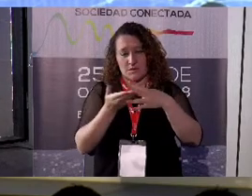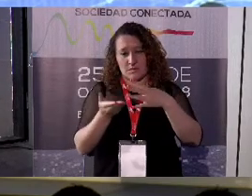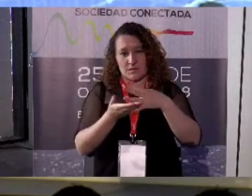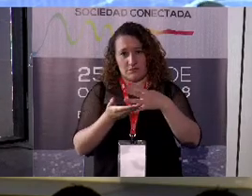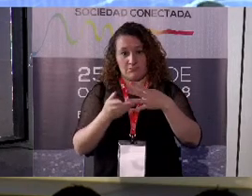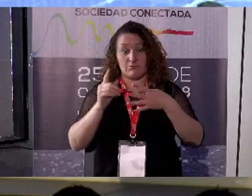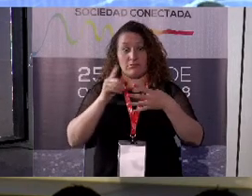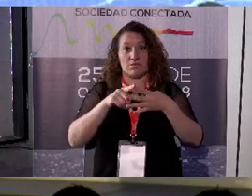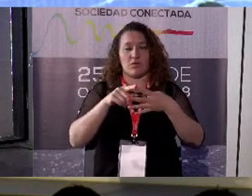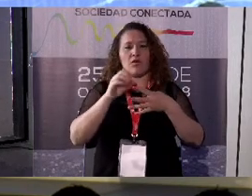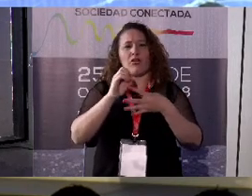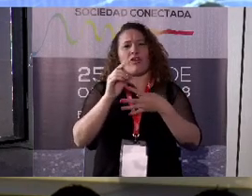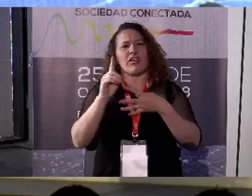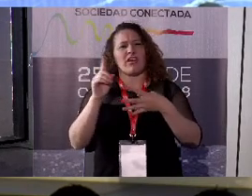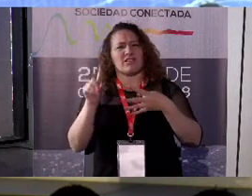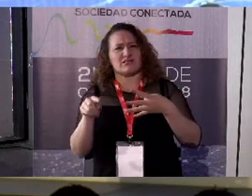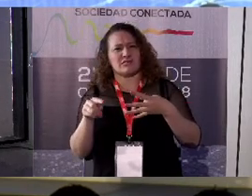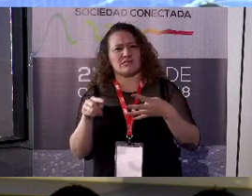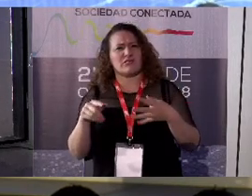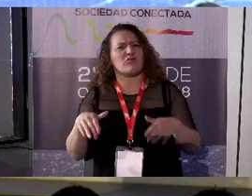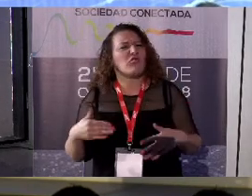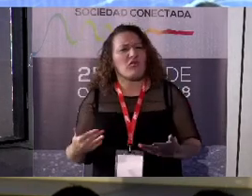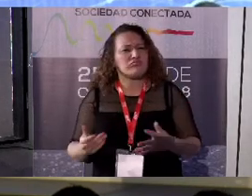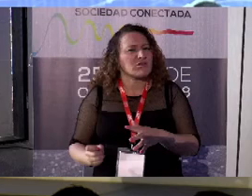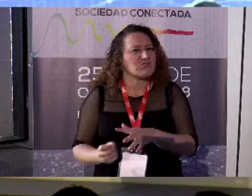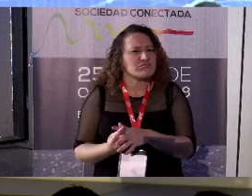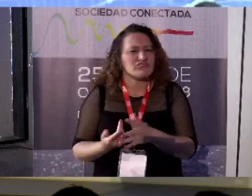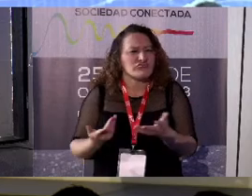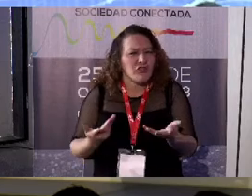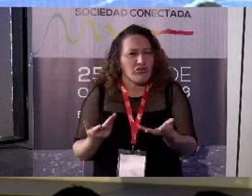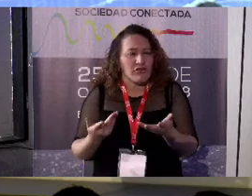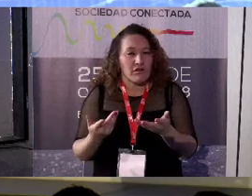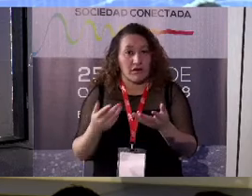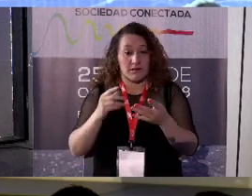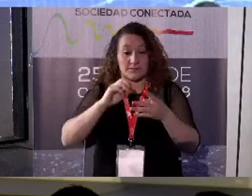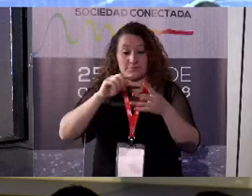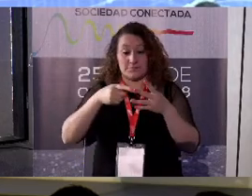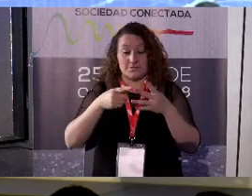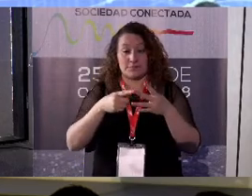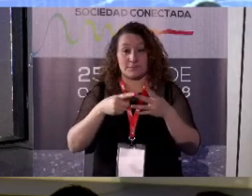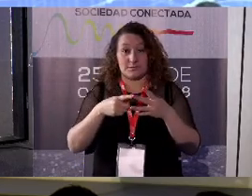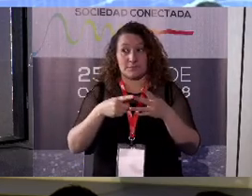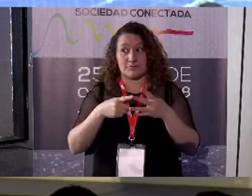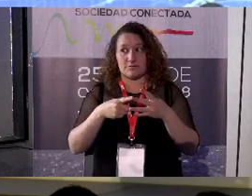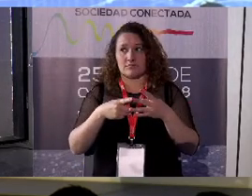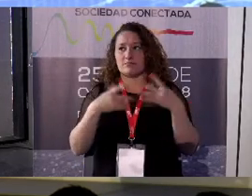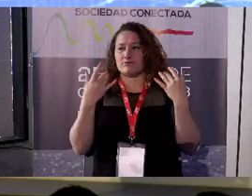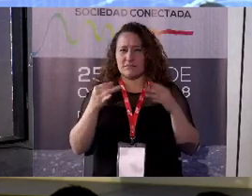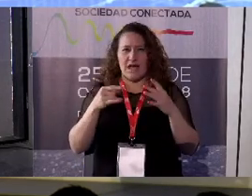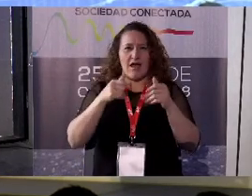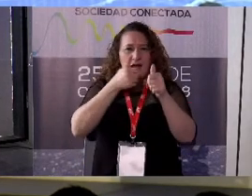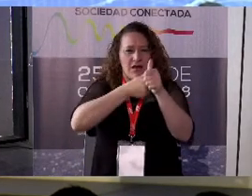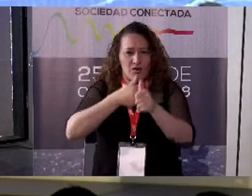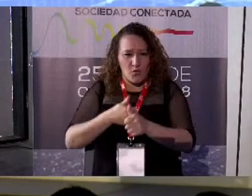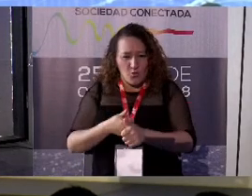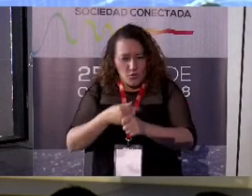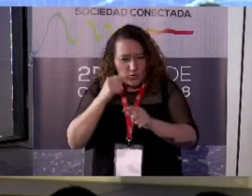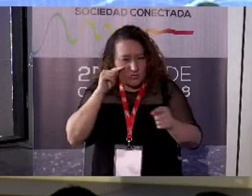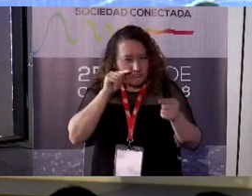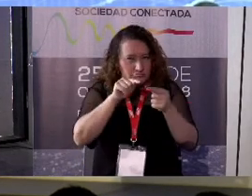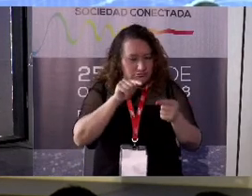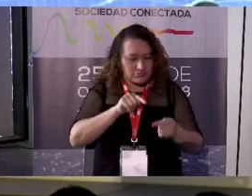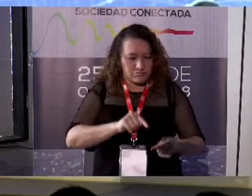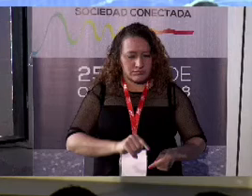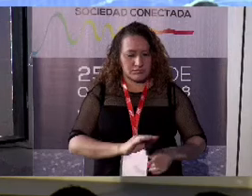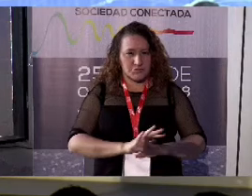odss Cómo iniciaron dónde nacieron la segunda es los ods ya en detalle revisar cada uno de